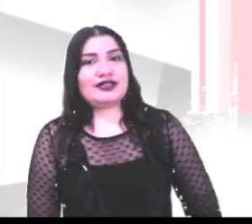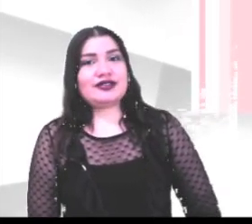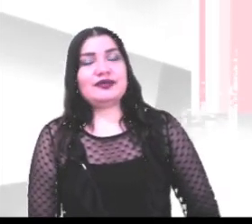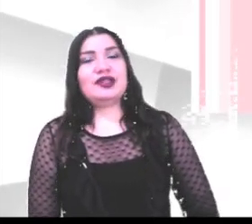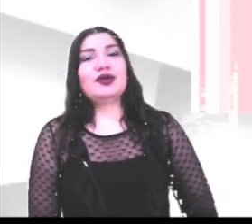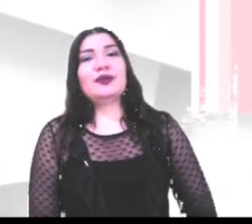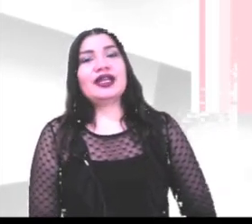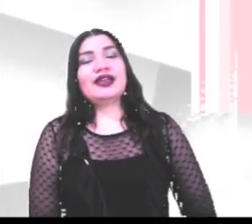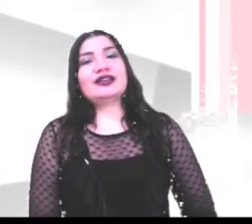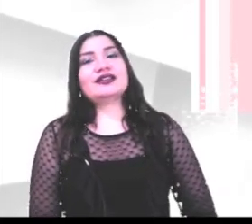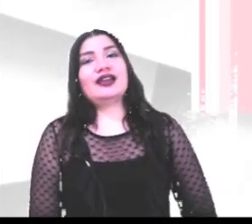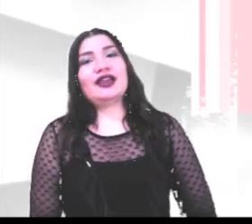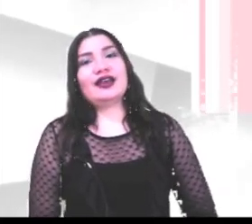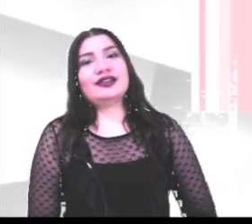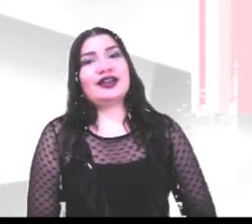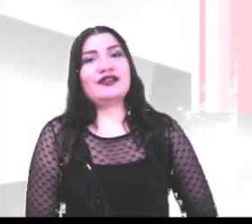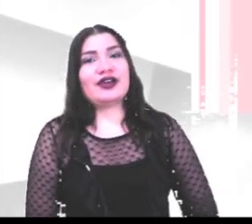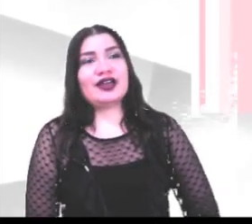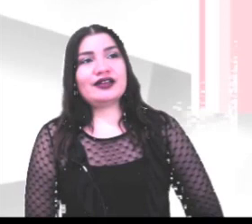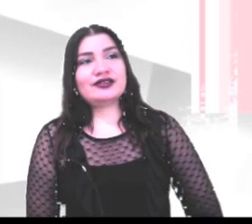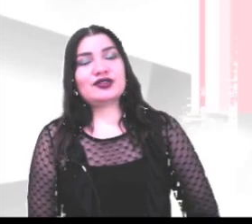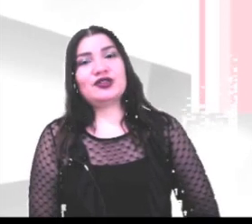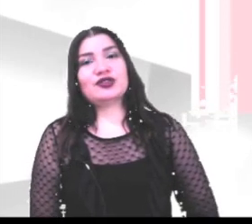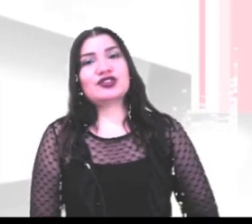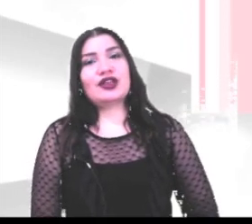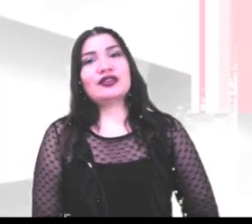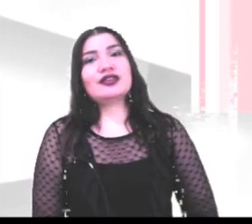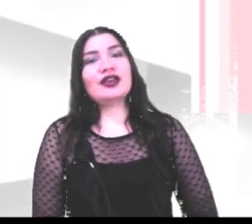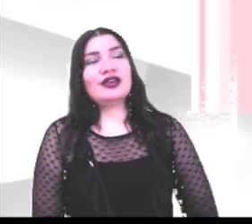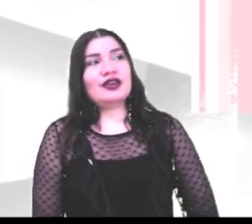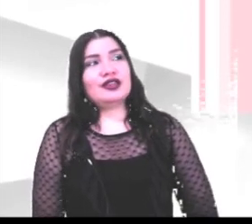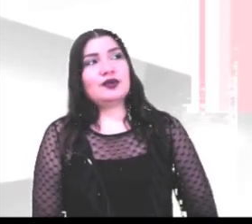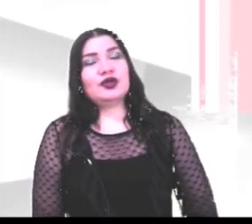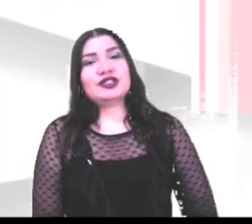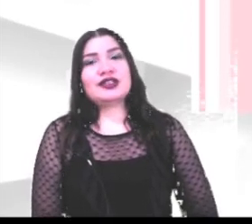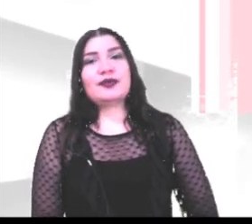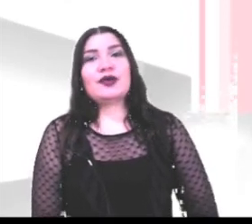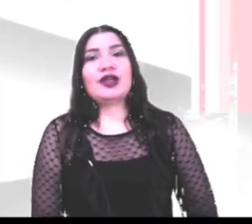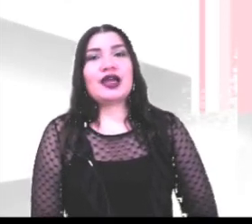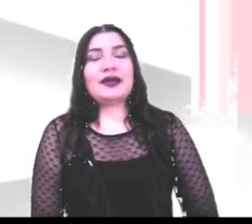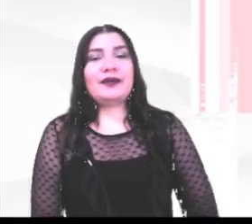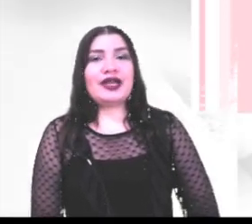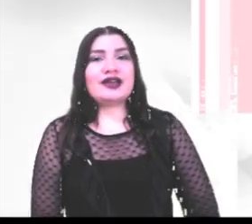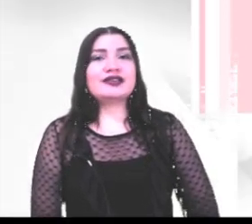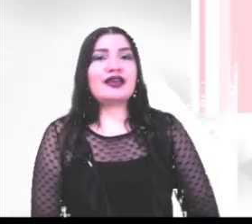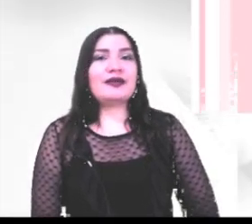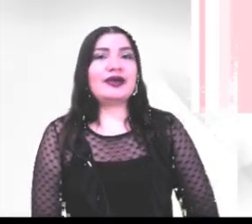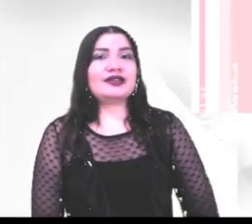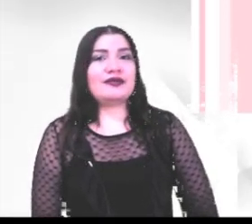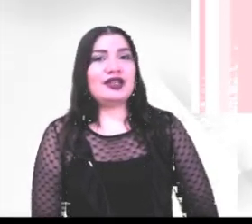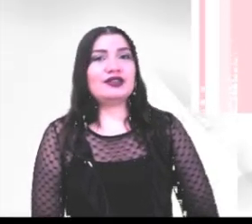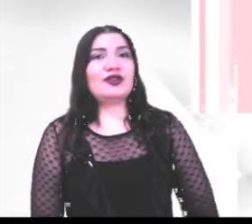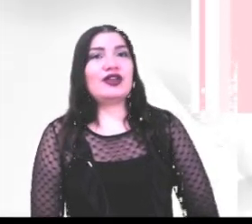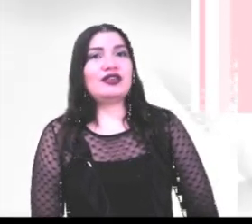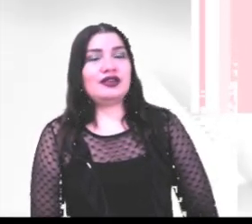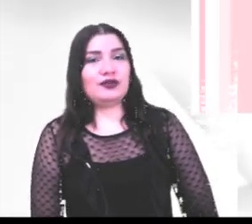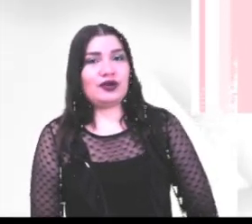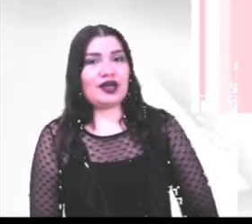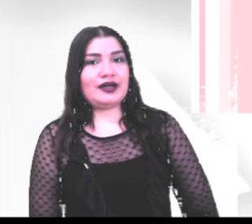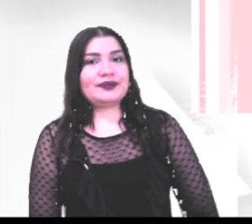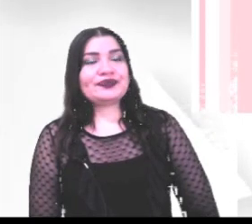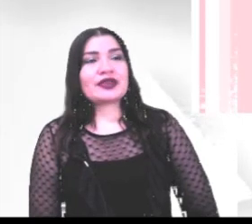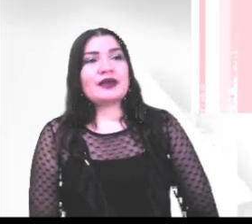mi nombre es alejandra guevara soy docente del municipio de la esperanza departamento de